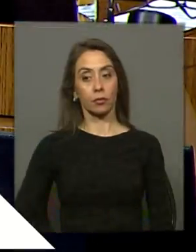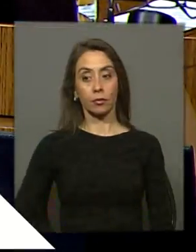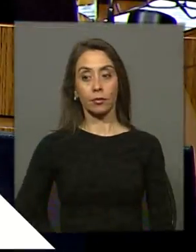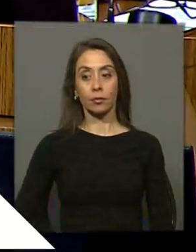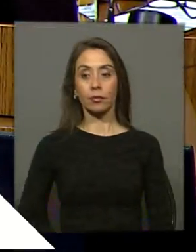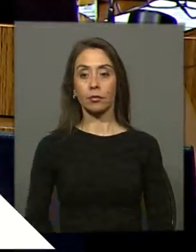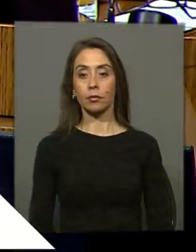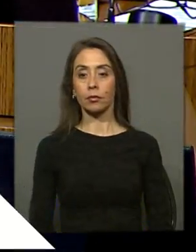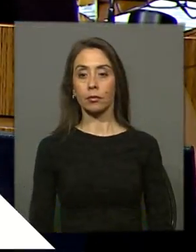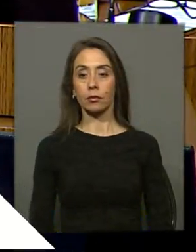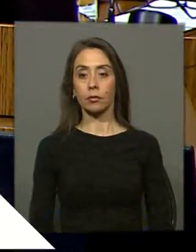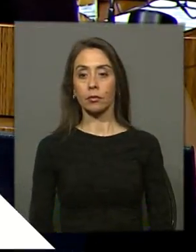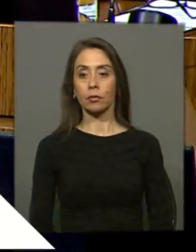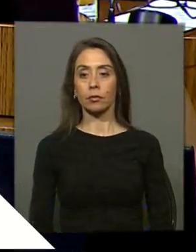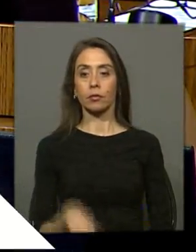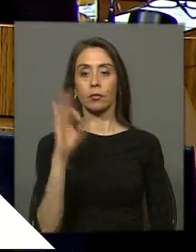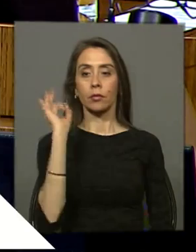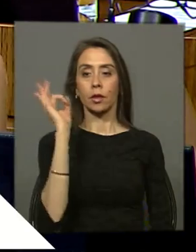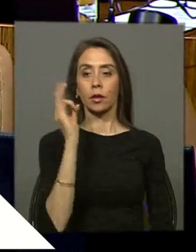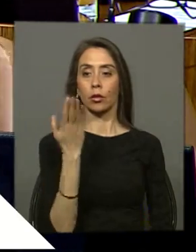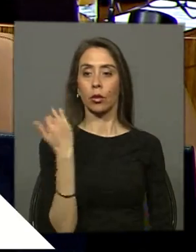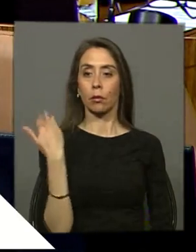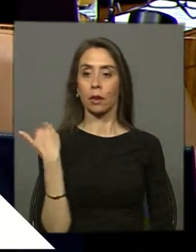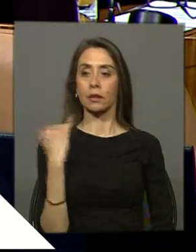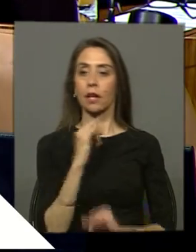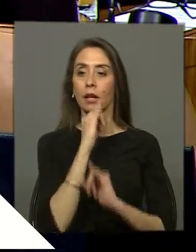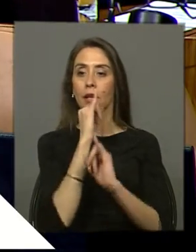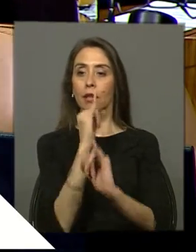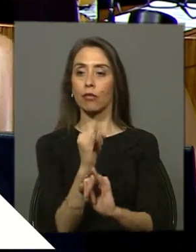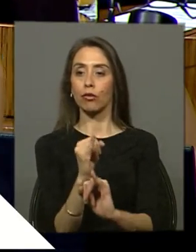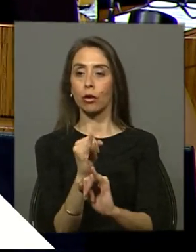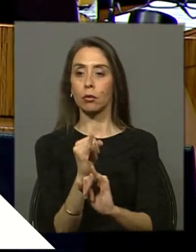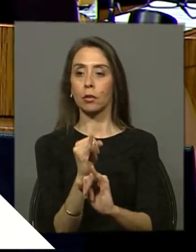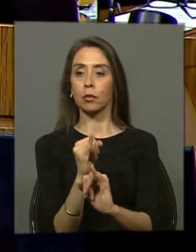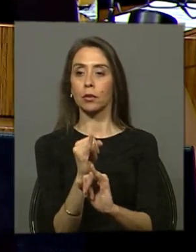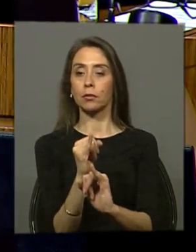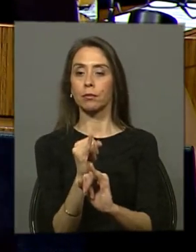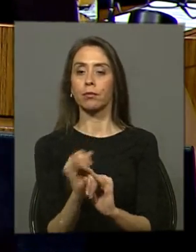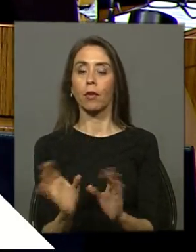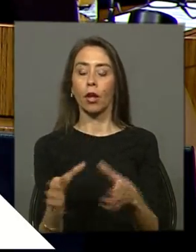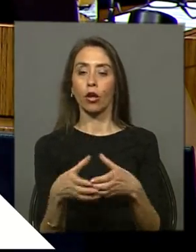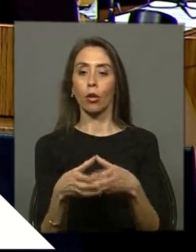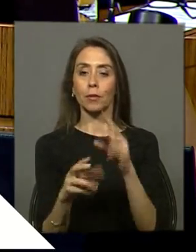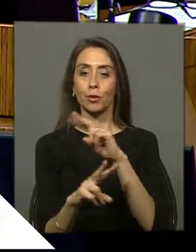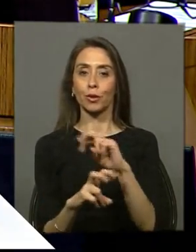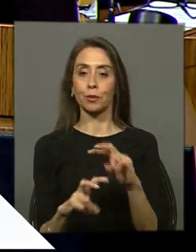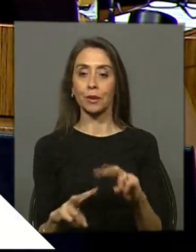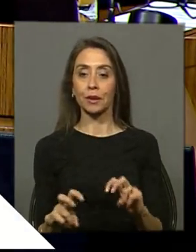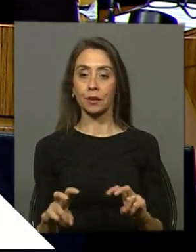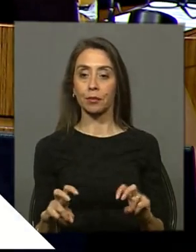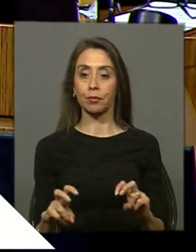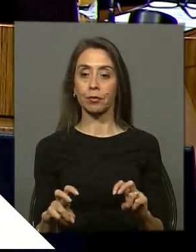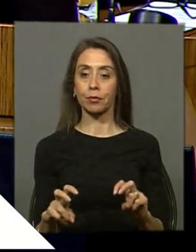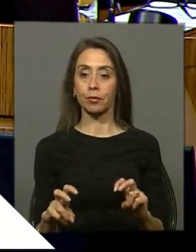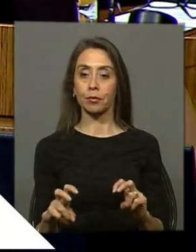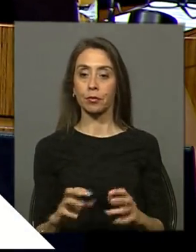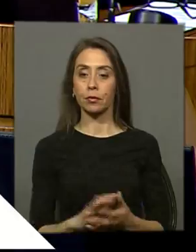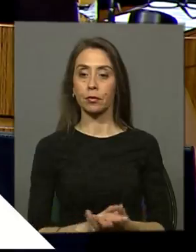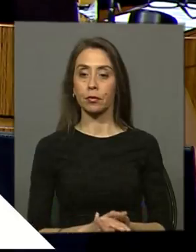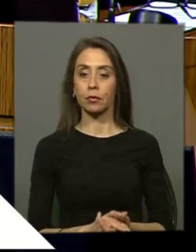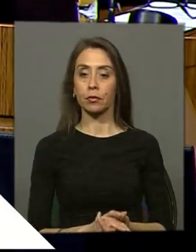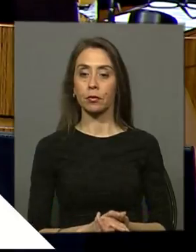en la sesión pasada rendimos el informe de la comisión investigadora y conviene